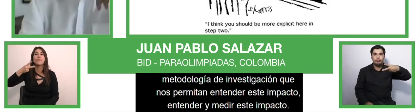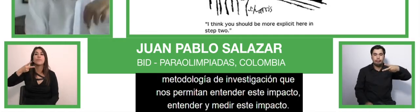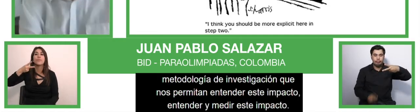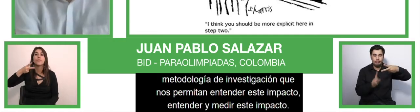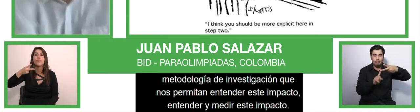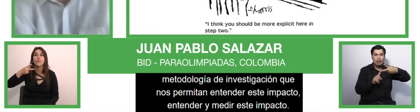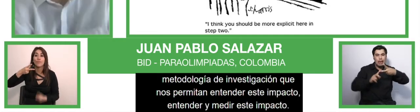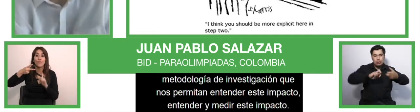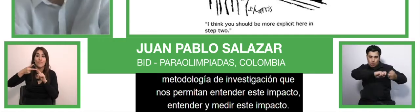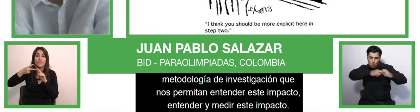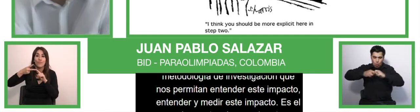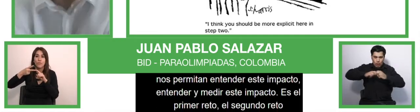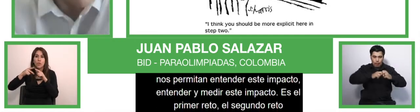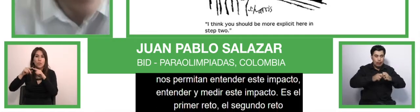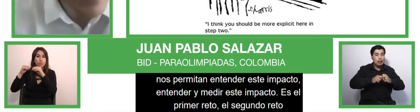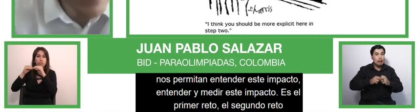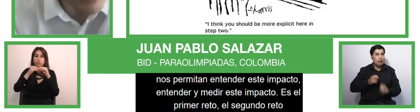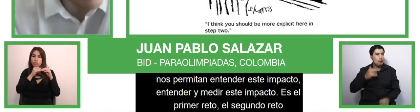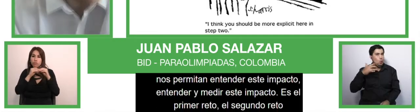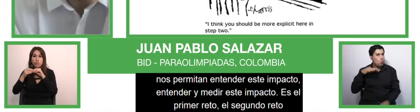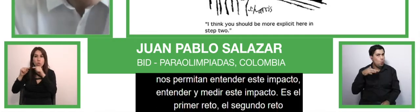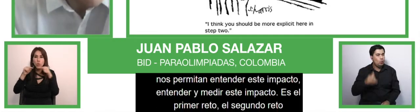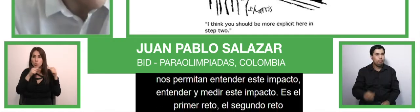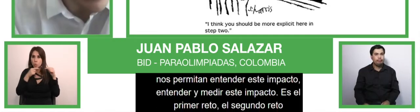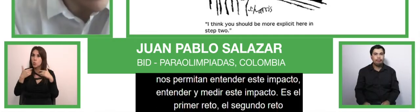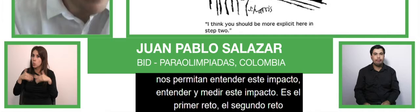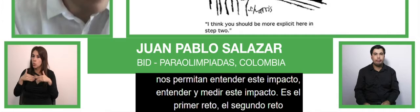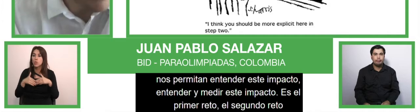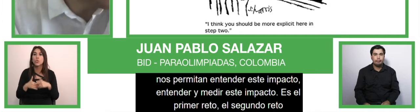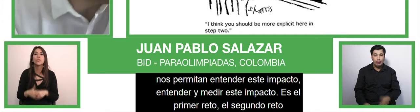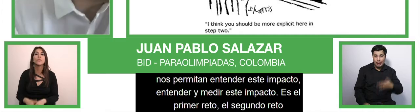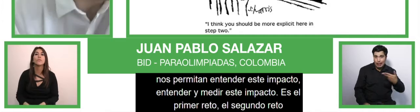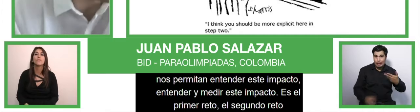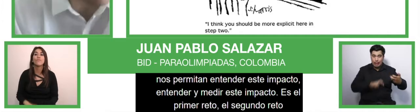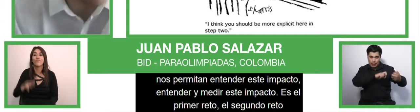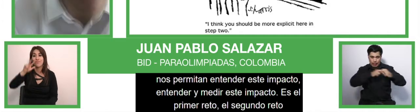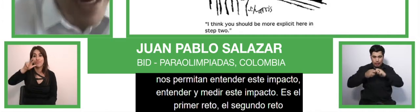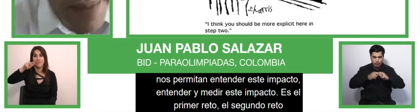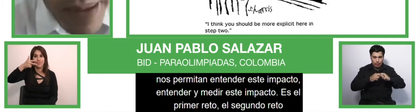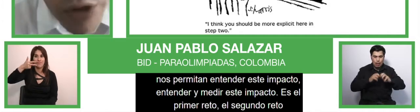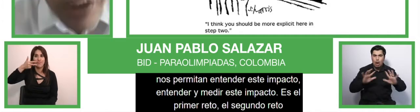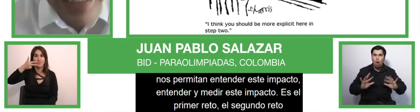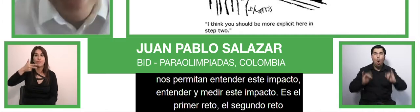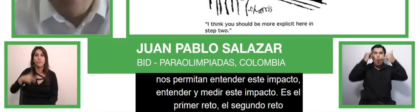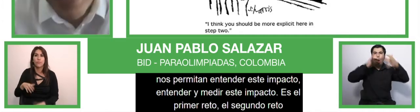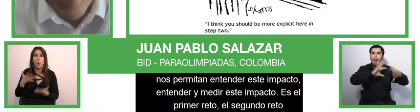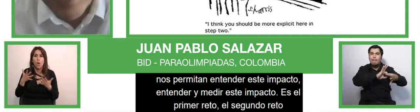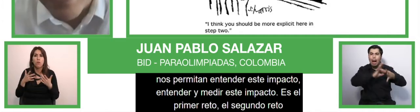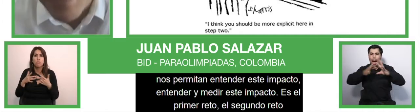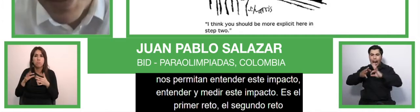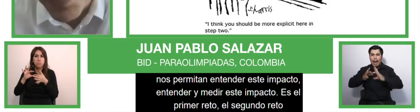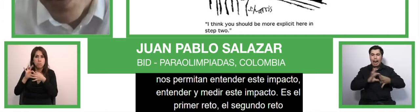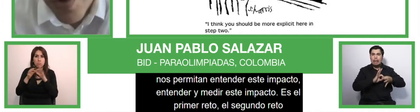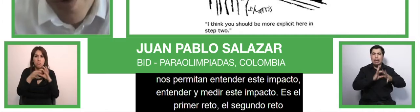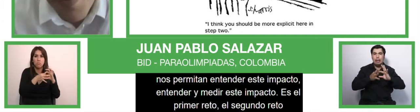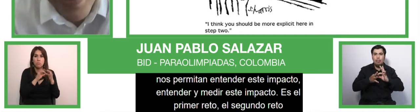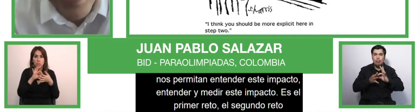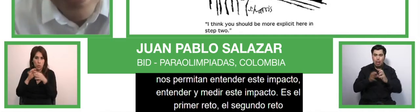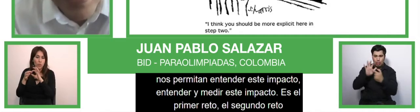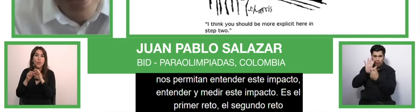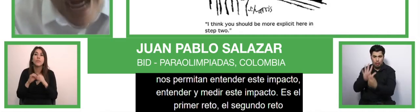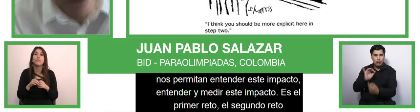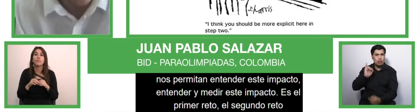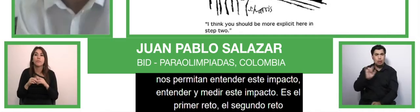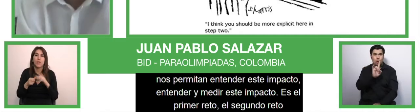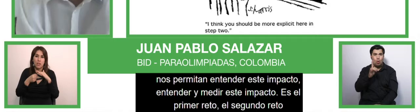un debate muy válido, es este debate de si los Juegos Paralímpicos discriminan en sí mismos o no porque